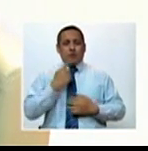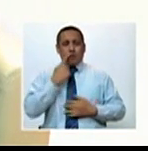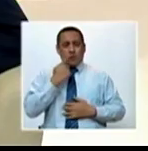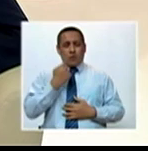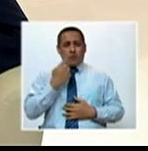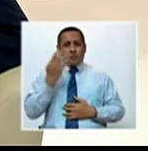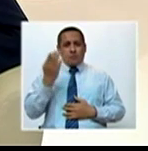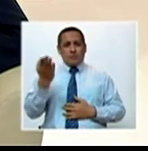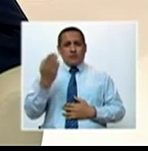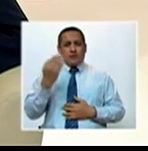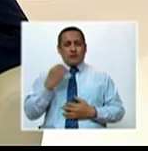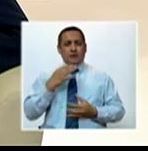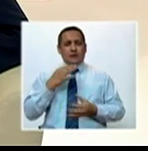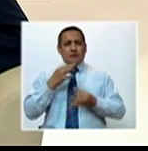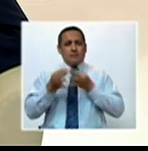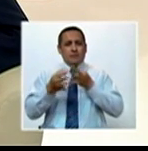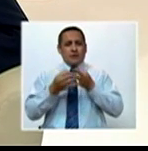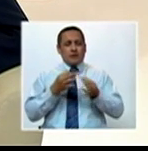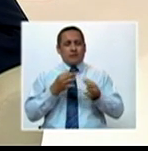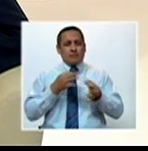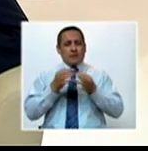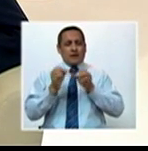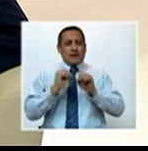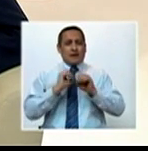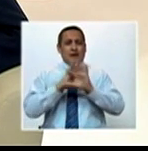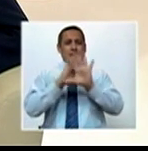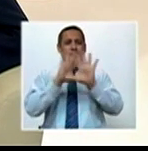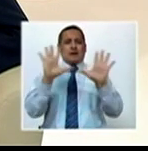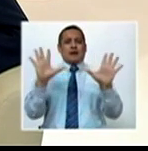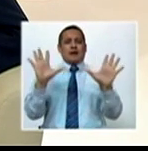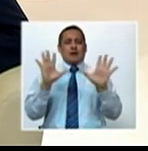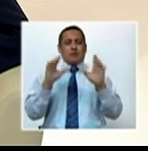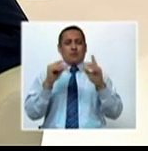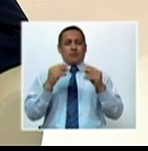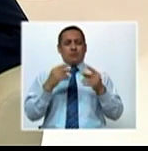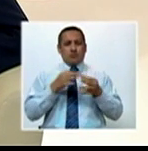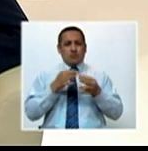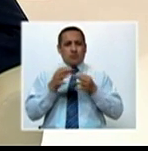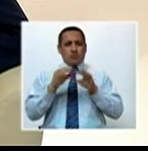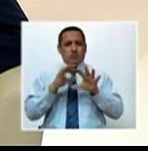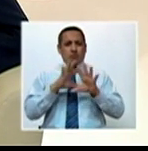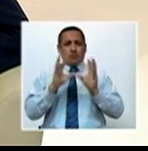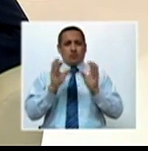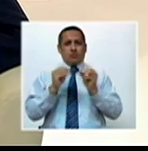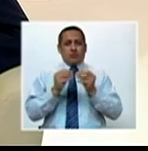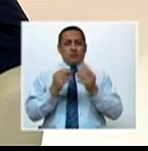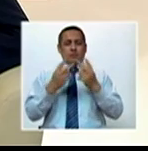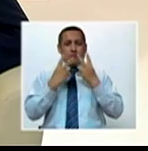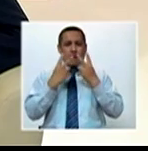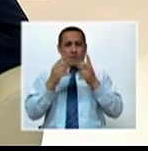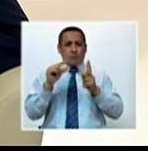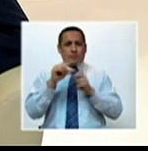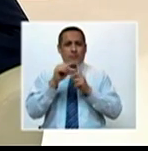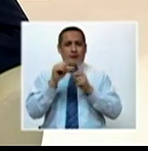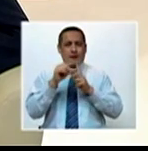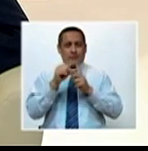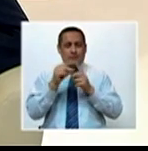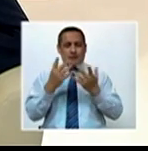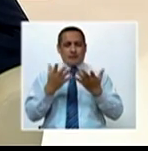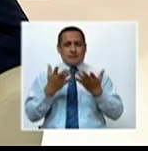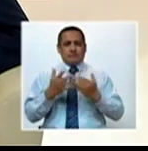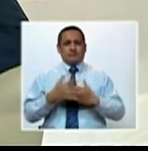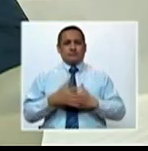Mario Amoretti, por habernos ayudado a entender este caso. Volvemos con